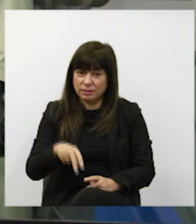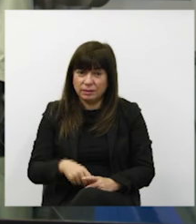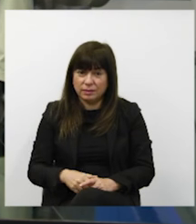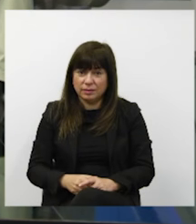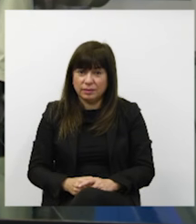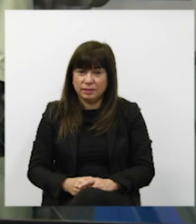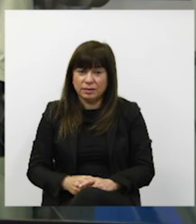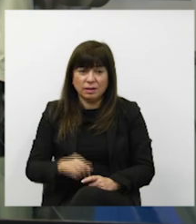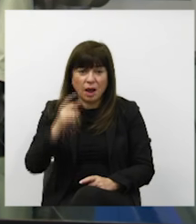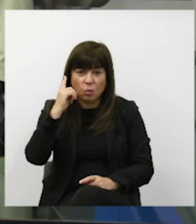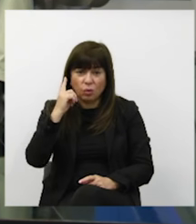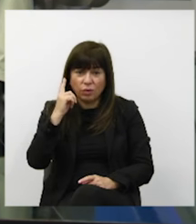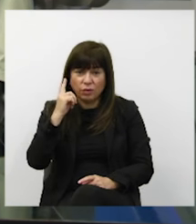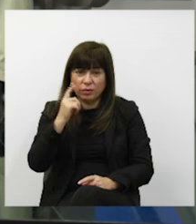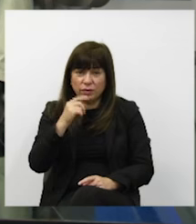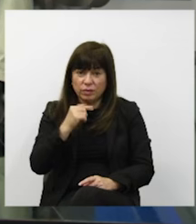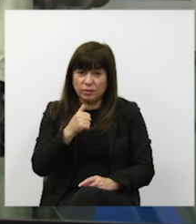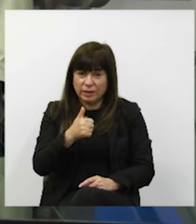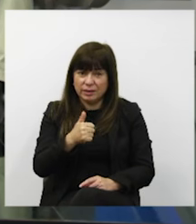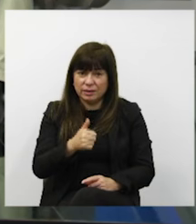¿Estás con el audio, parece?